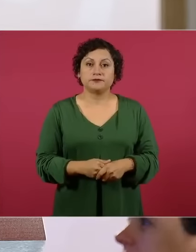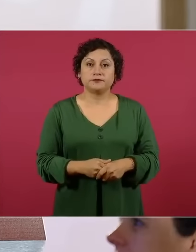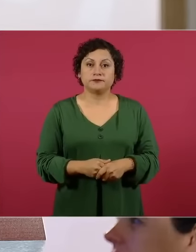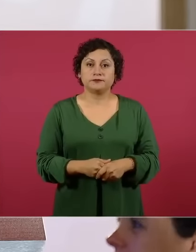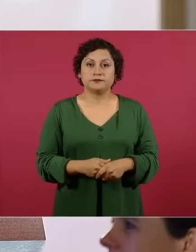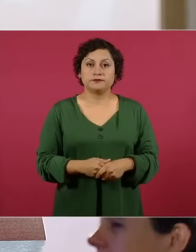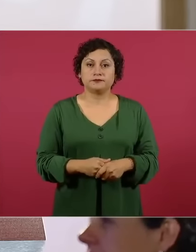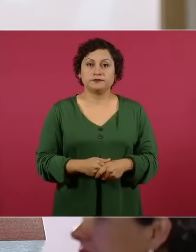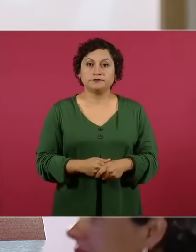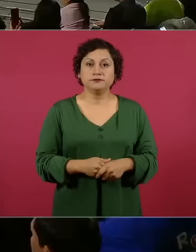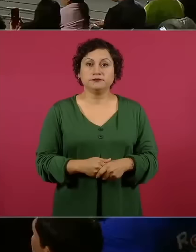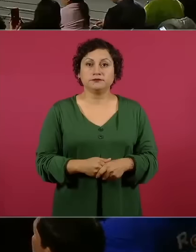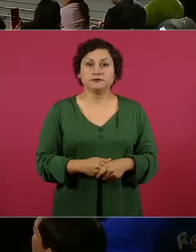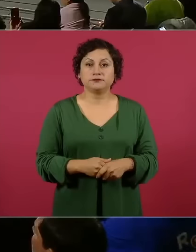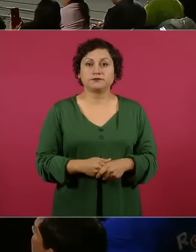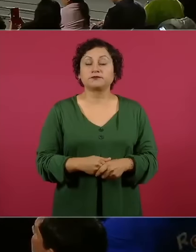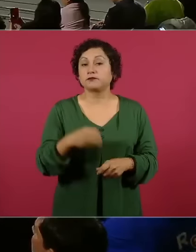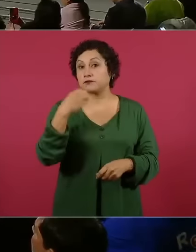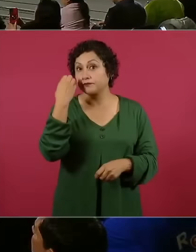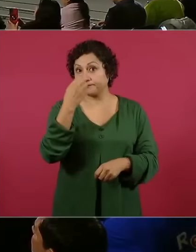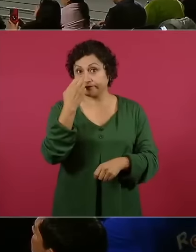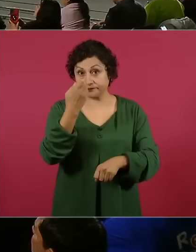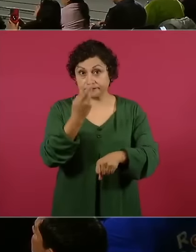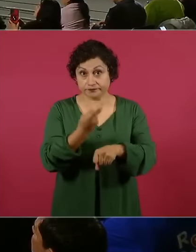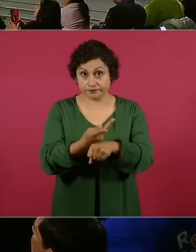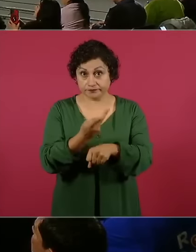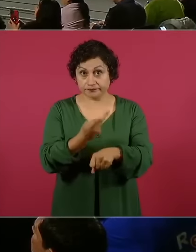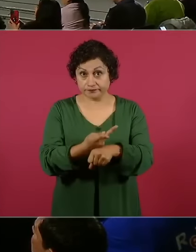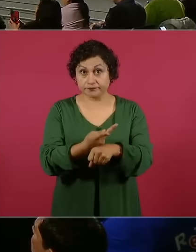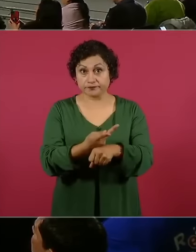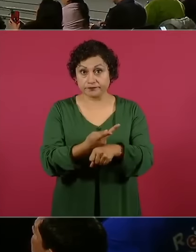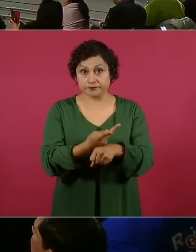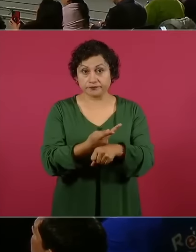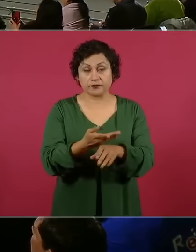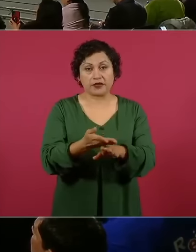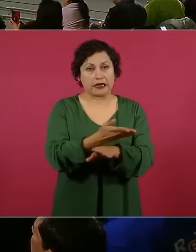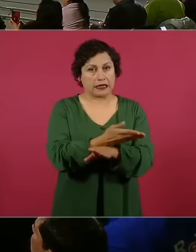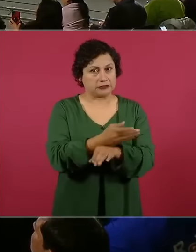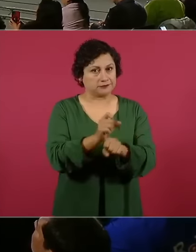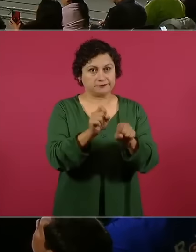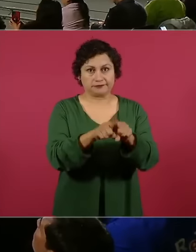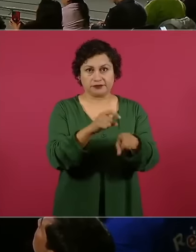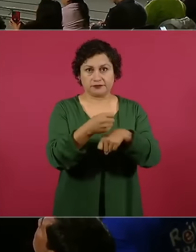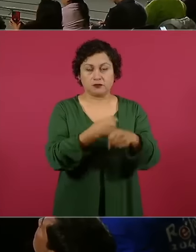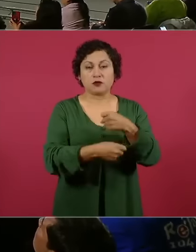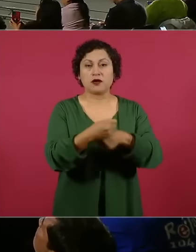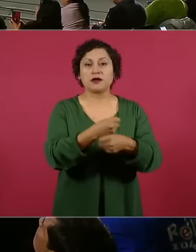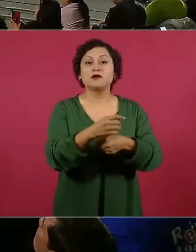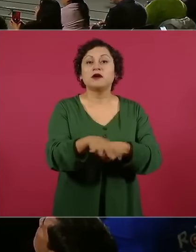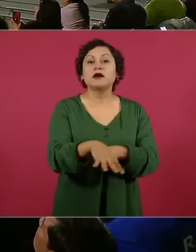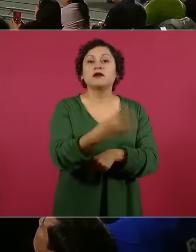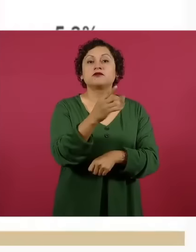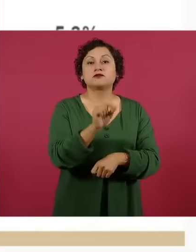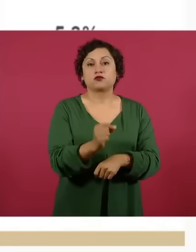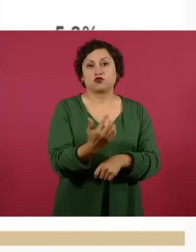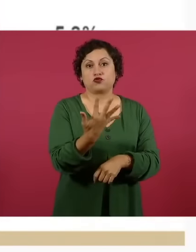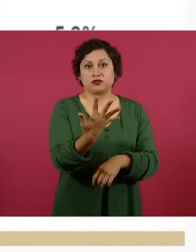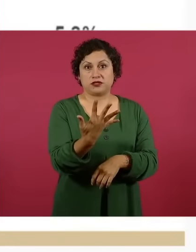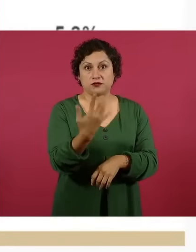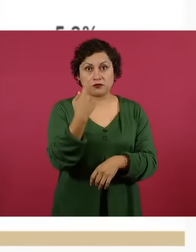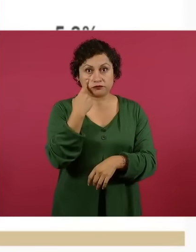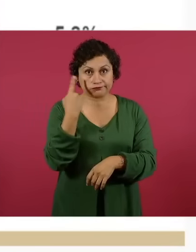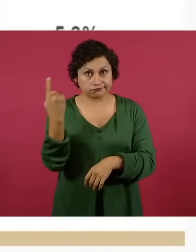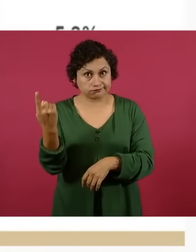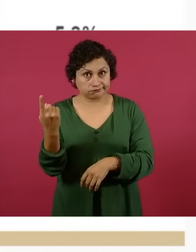Adelante. En preparatoria, de 14.5, que esto es muy importante porque es la edad